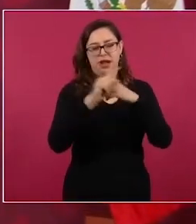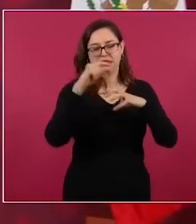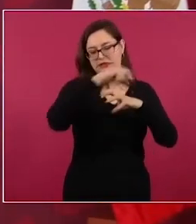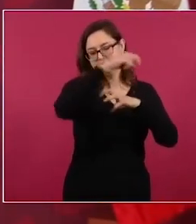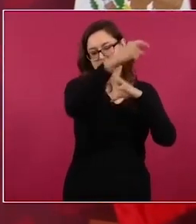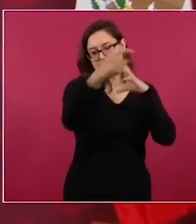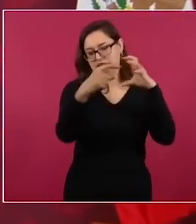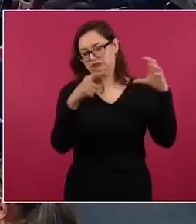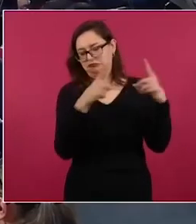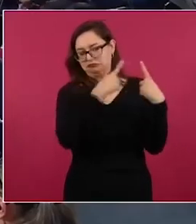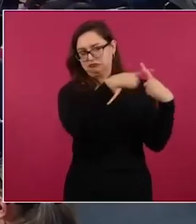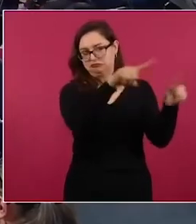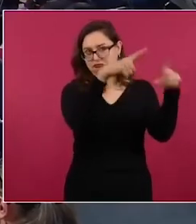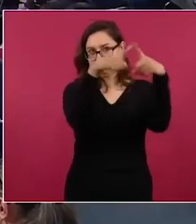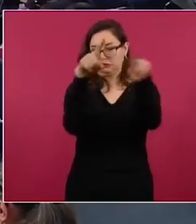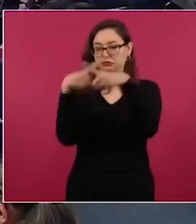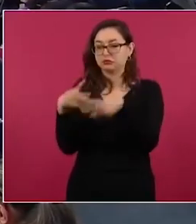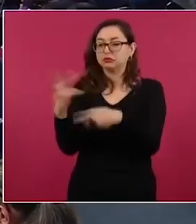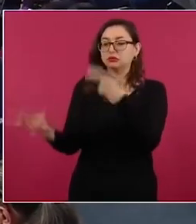Ya